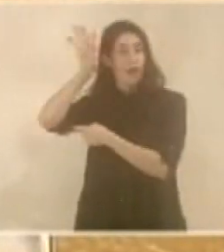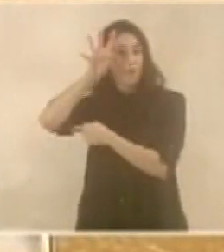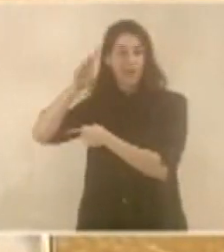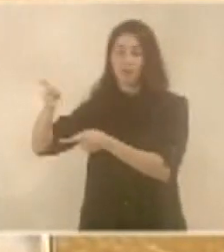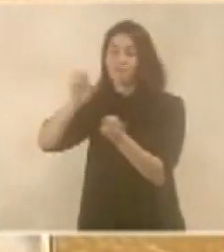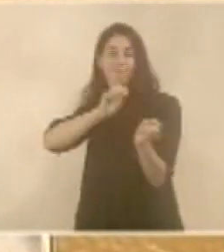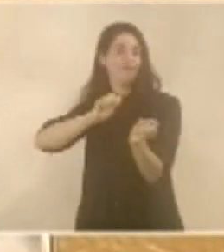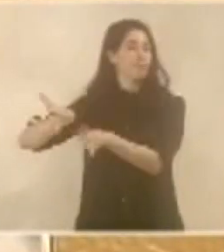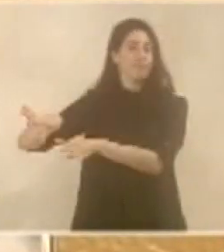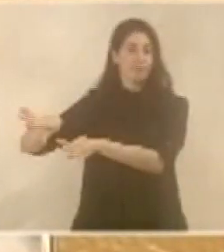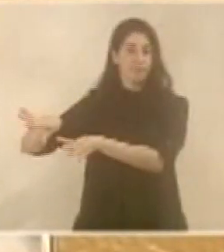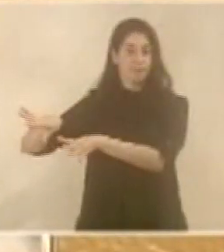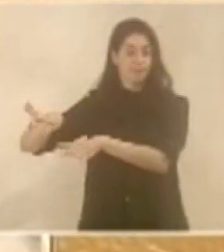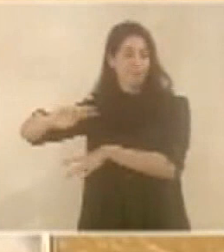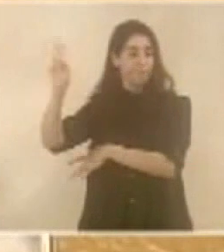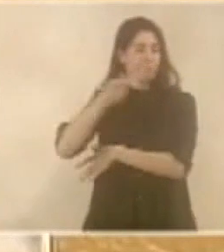acelerando con ellos su derrota.